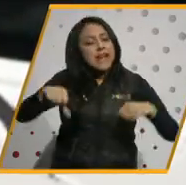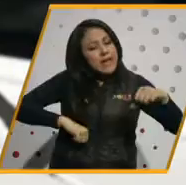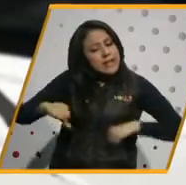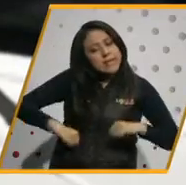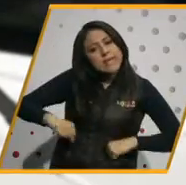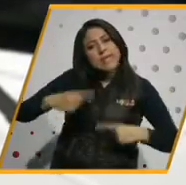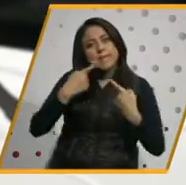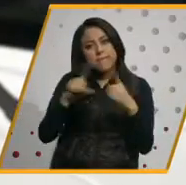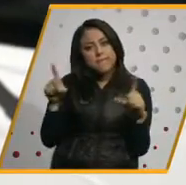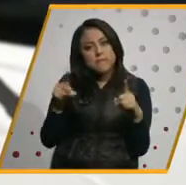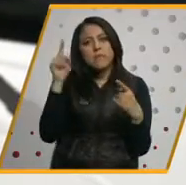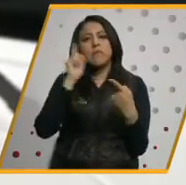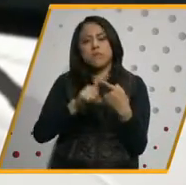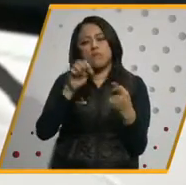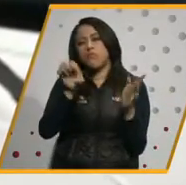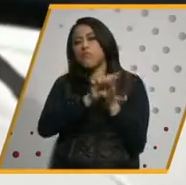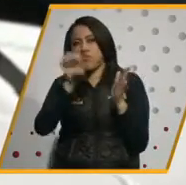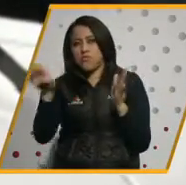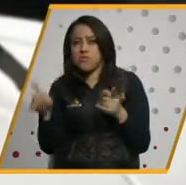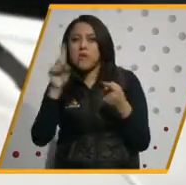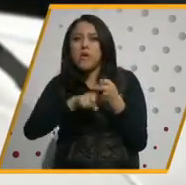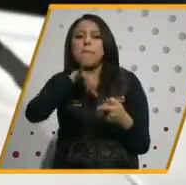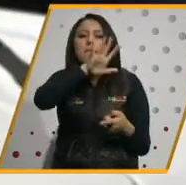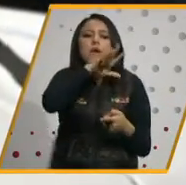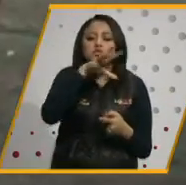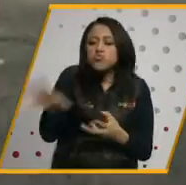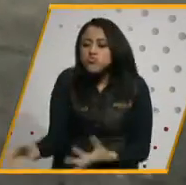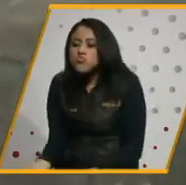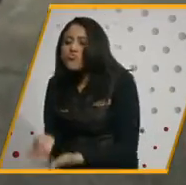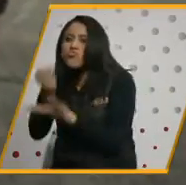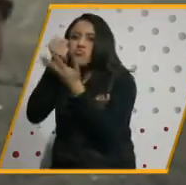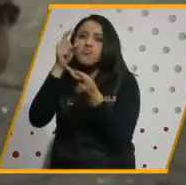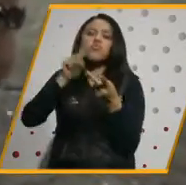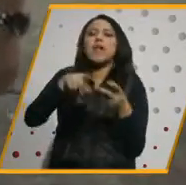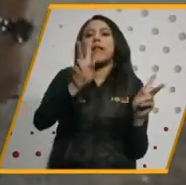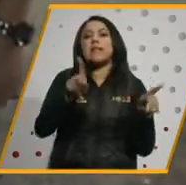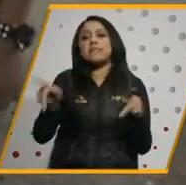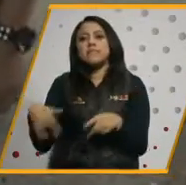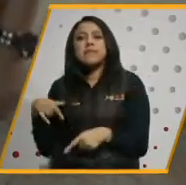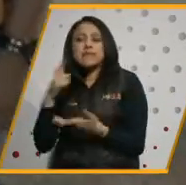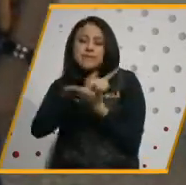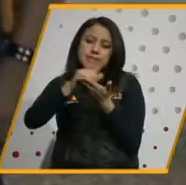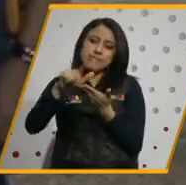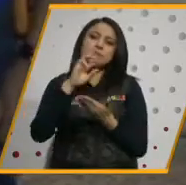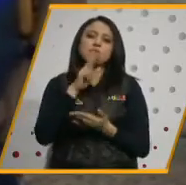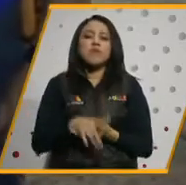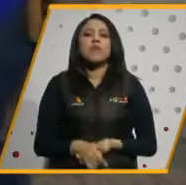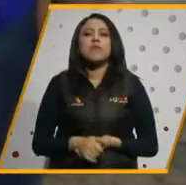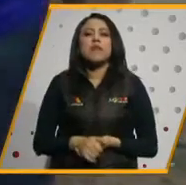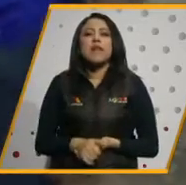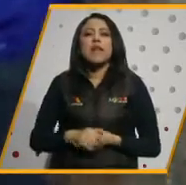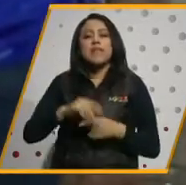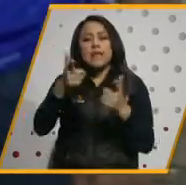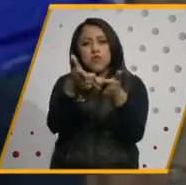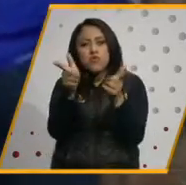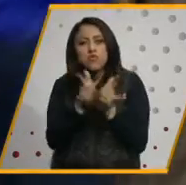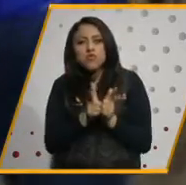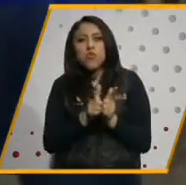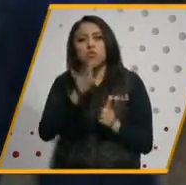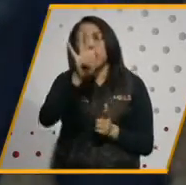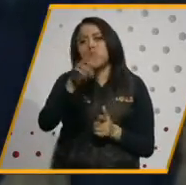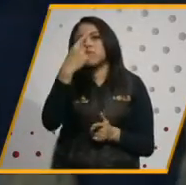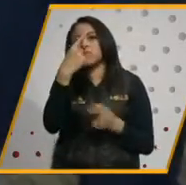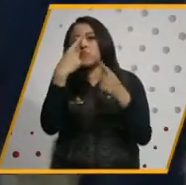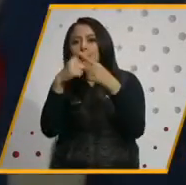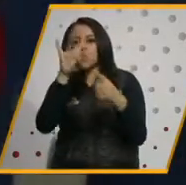como la recolección de basura en las playas. Gracias al apoyo del club Attraction 4x4 podremos regalar muchas